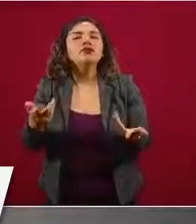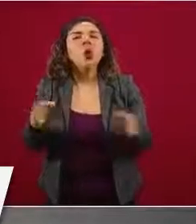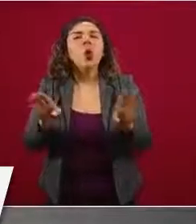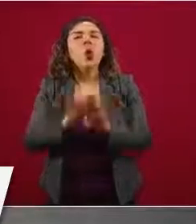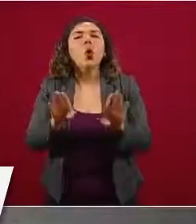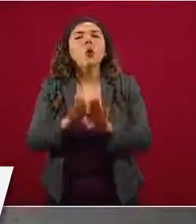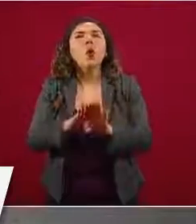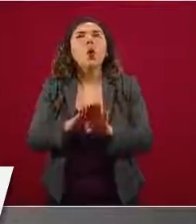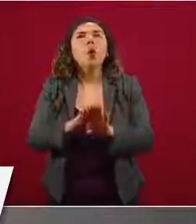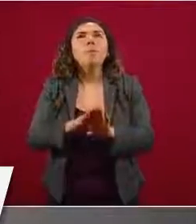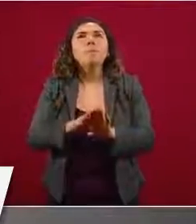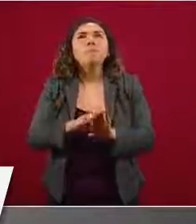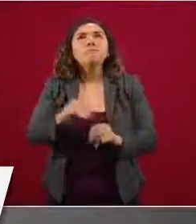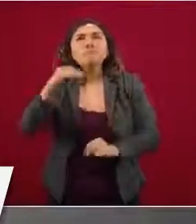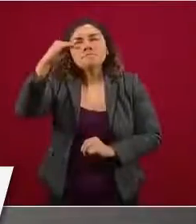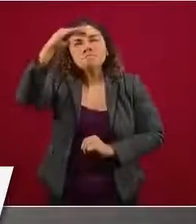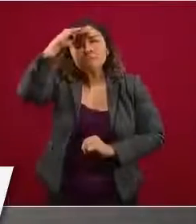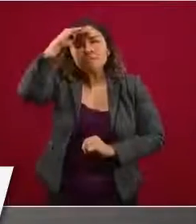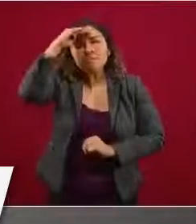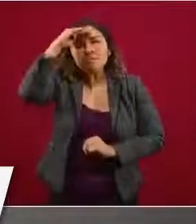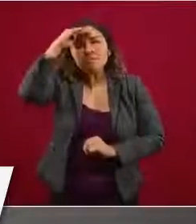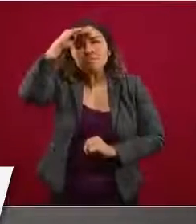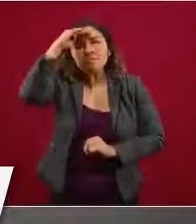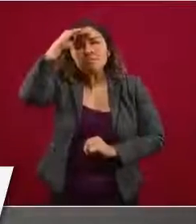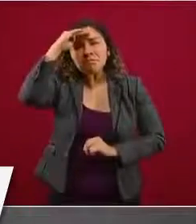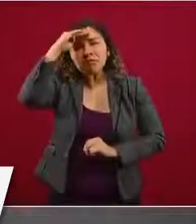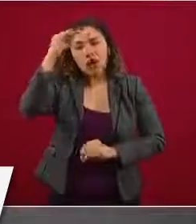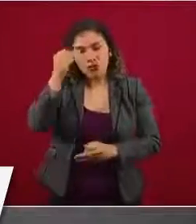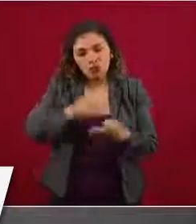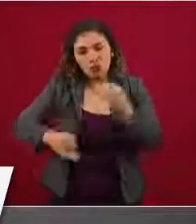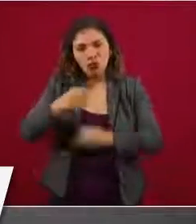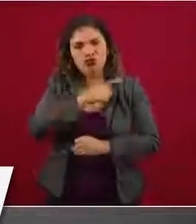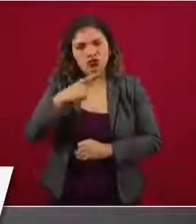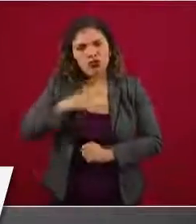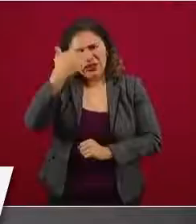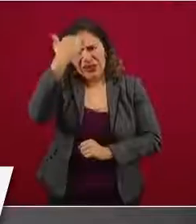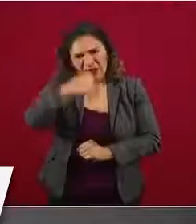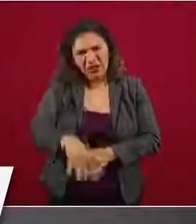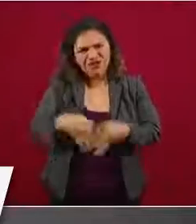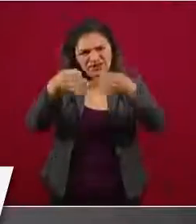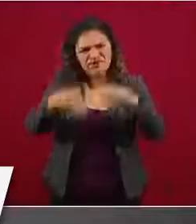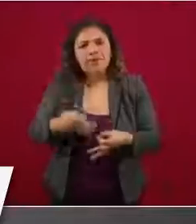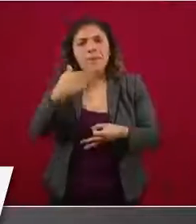con la idea de que se sepa bien